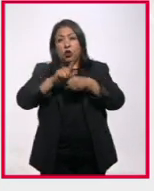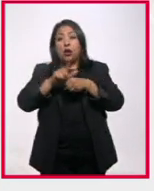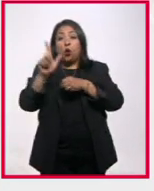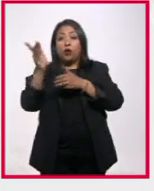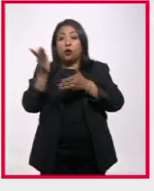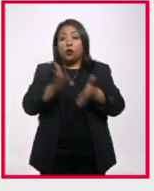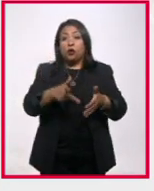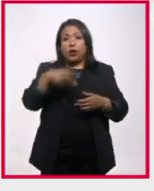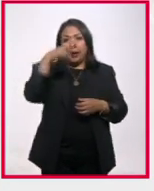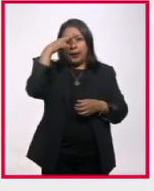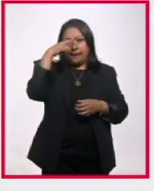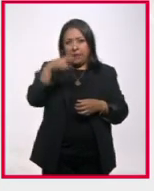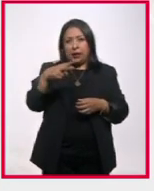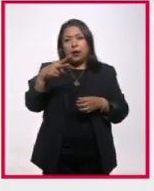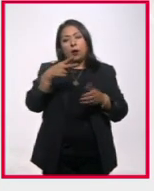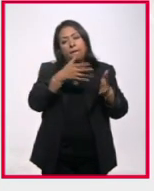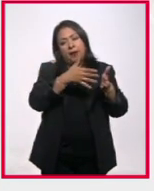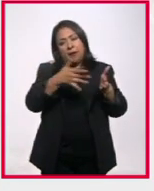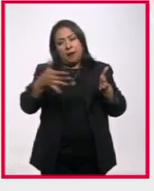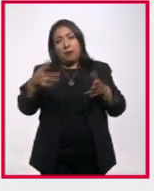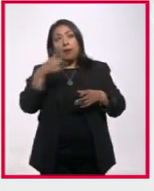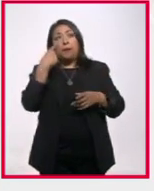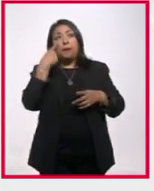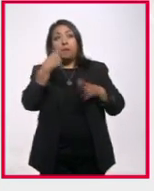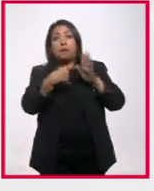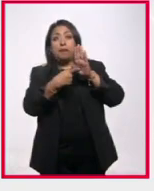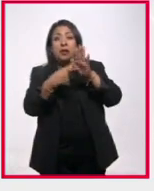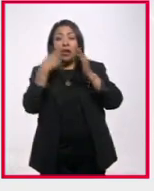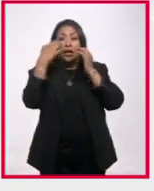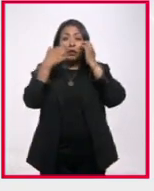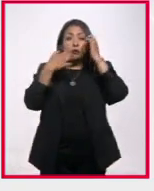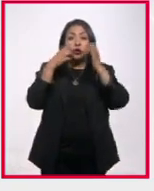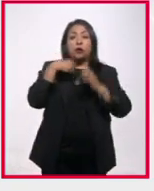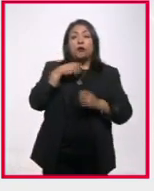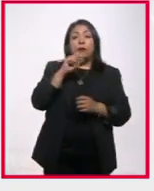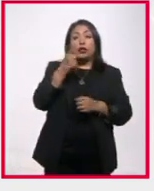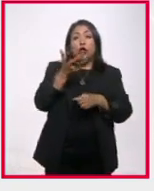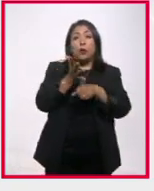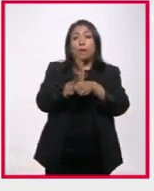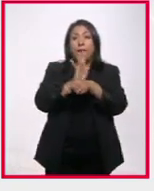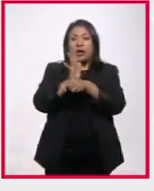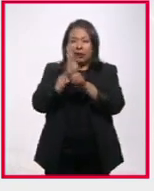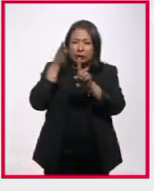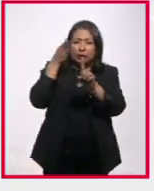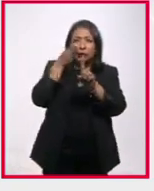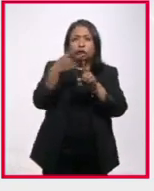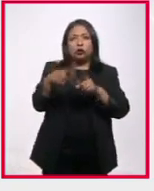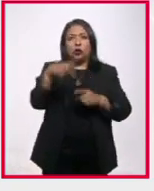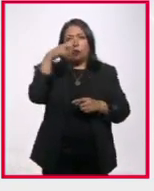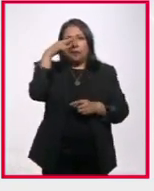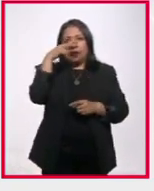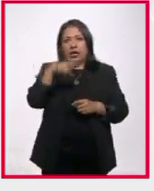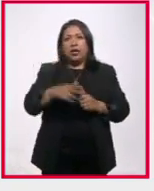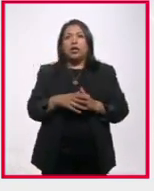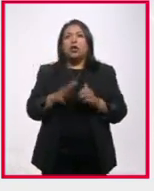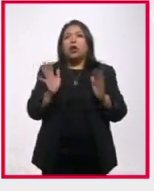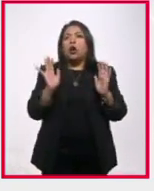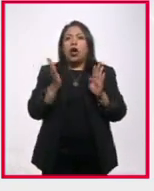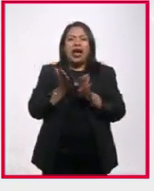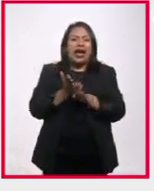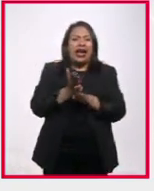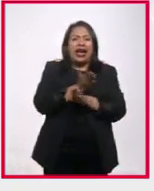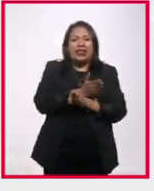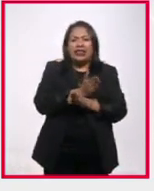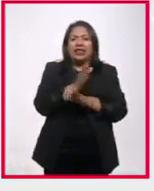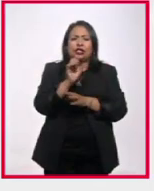México. El acento de la exposición está en las 21 películas que realizó en México. No los